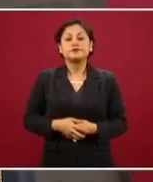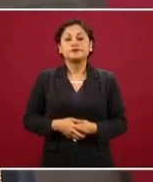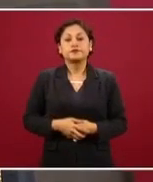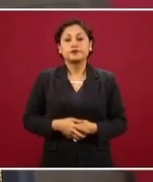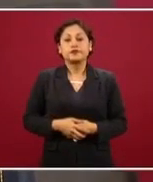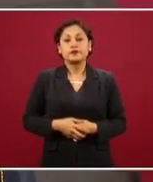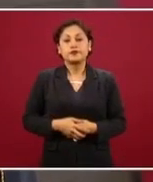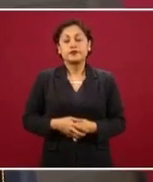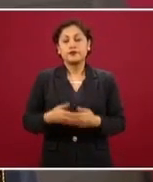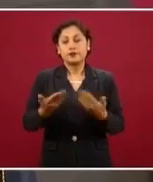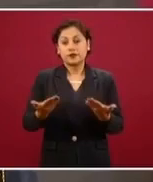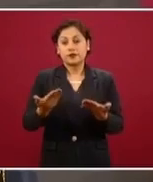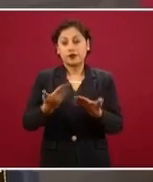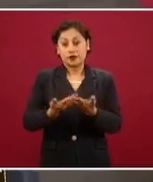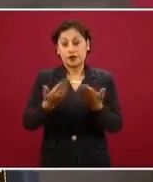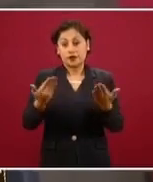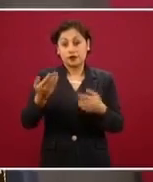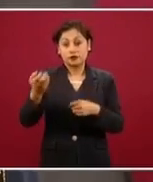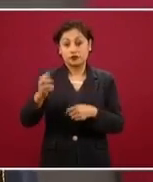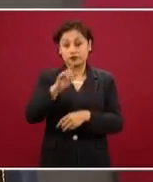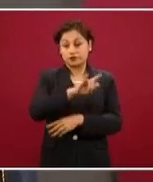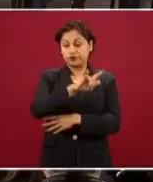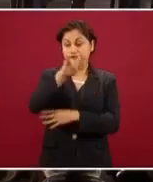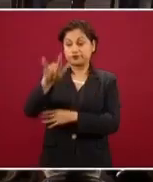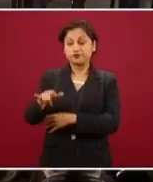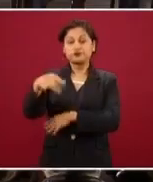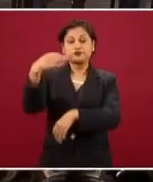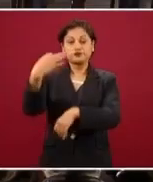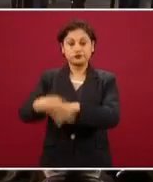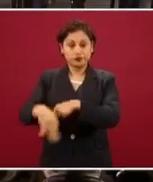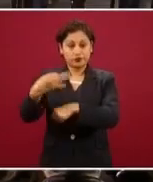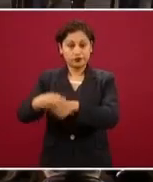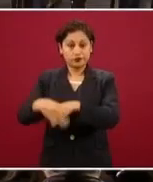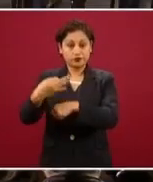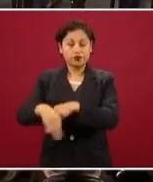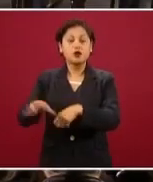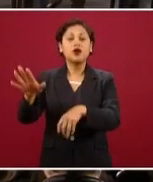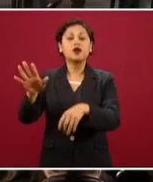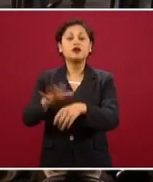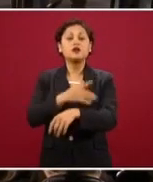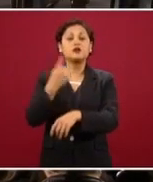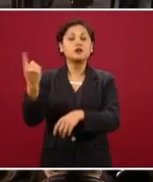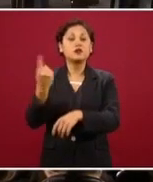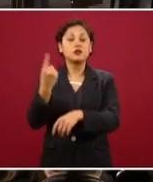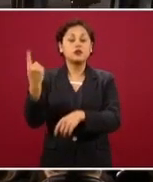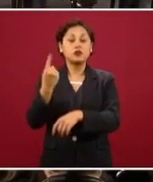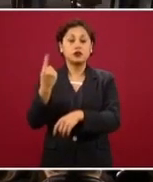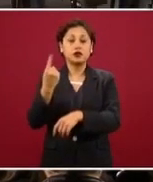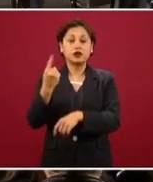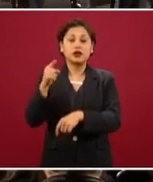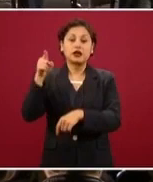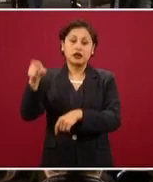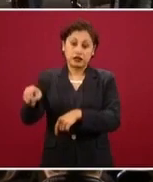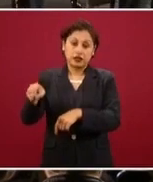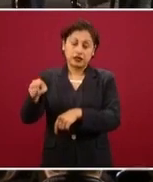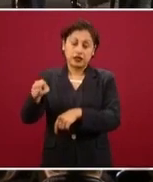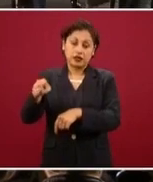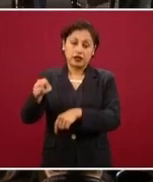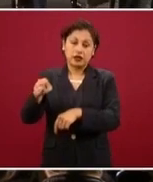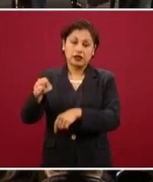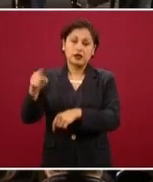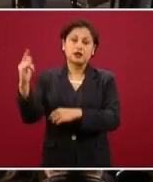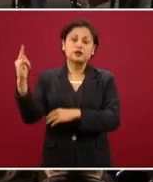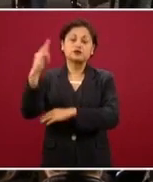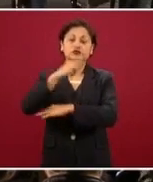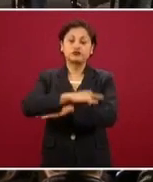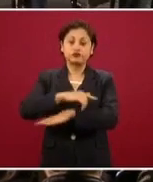transitoria, provisional, porque se está rehabilitando el aeropuerto de la Ciudad